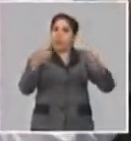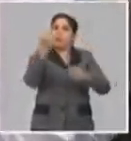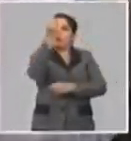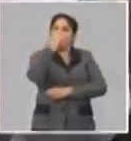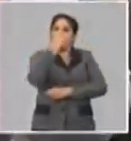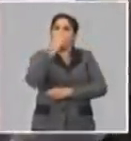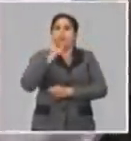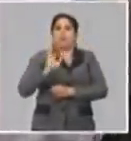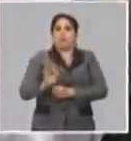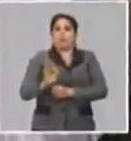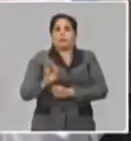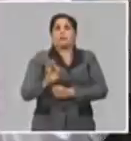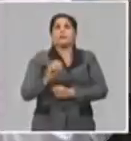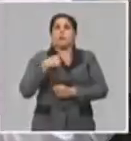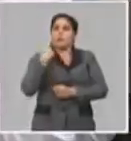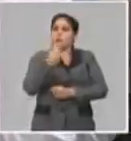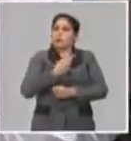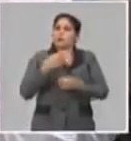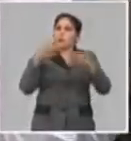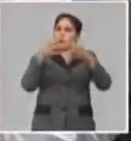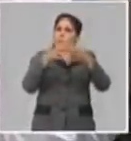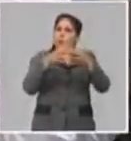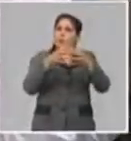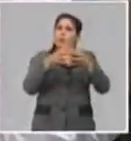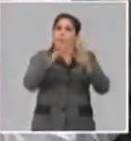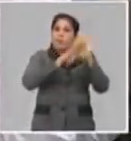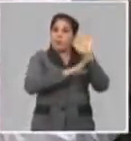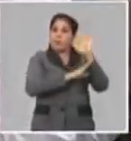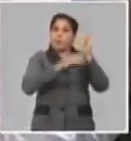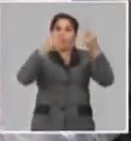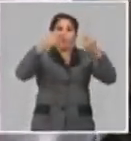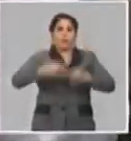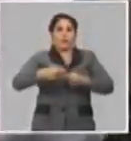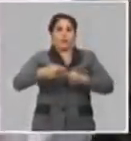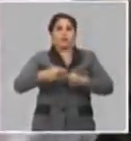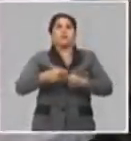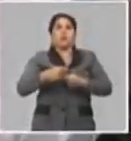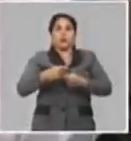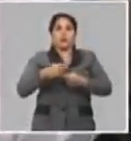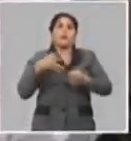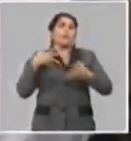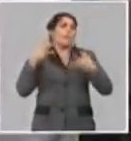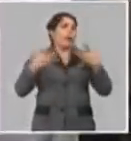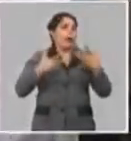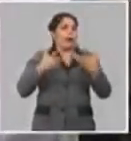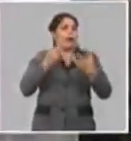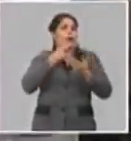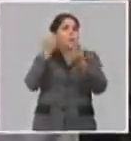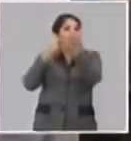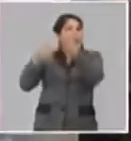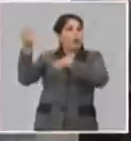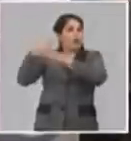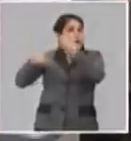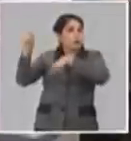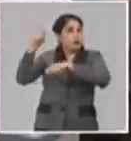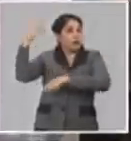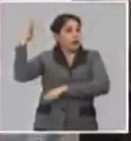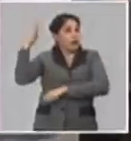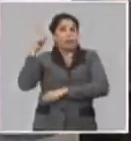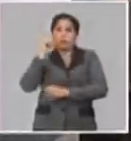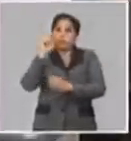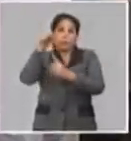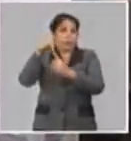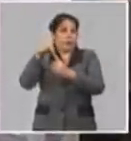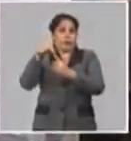esas actividades. Vamos a tomar un conjunto de decisiones también asociadas con los incentivos a la inversión extranjera, que es un actor principal también